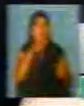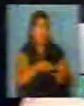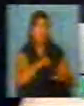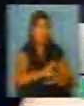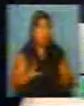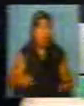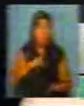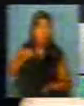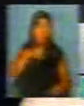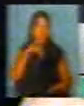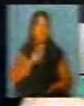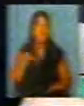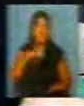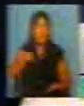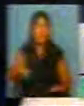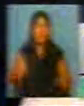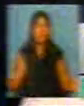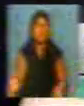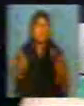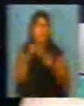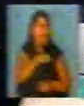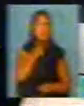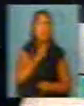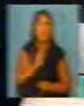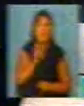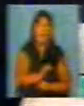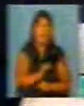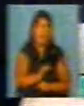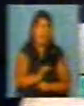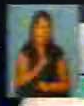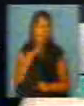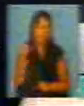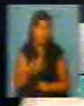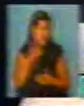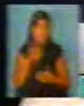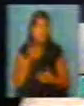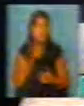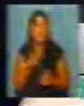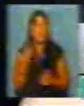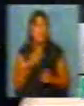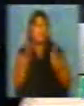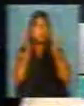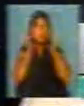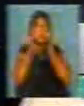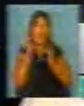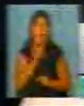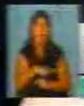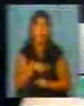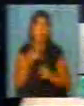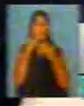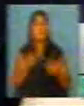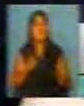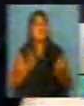manteniendo el diálogo. Nosotros seguimos adelante con el proyecto. El juez